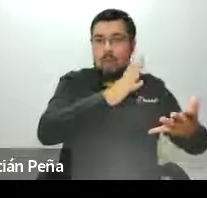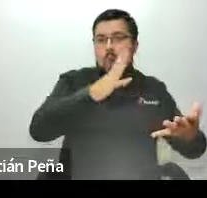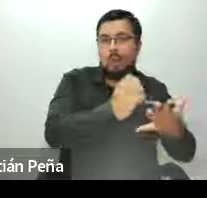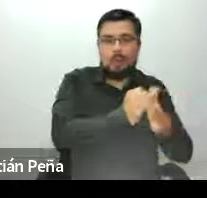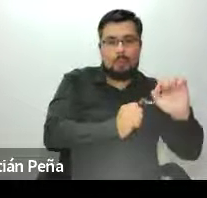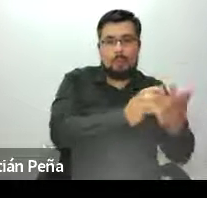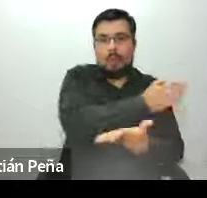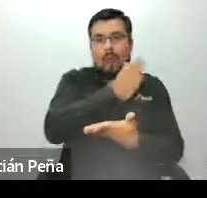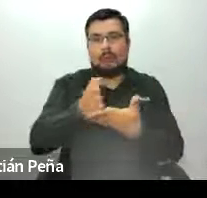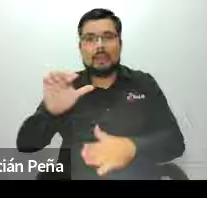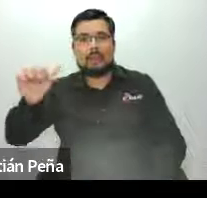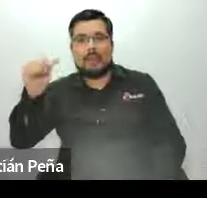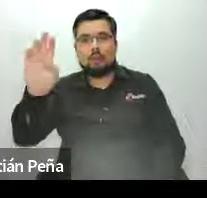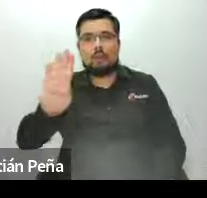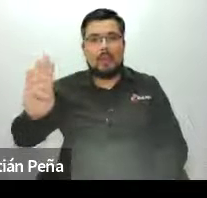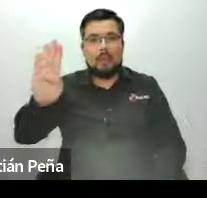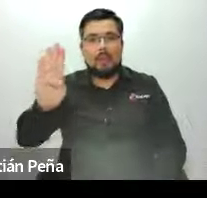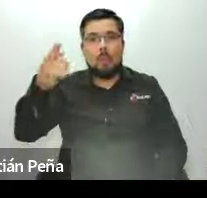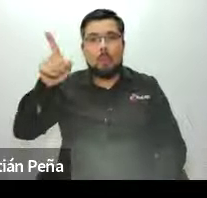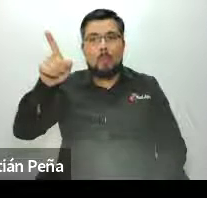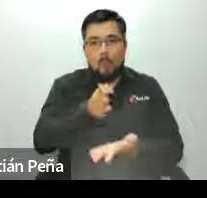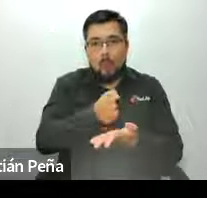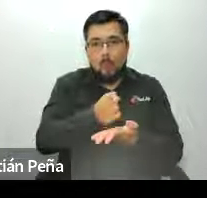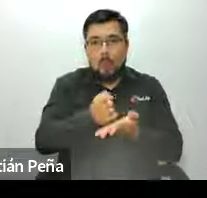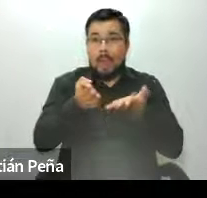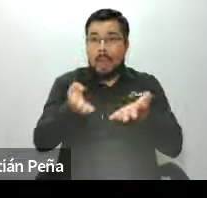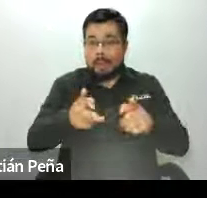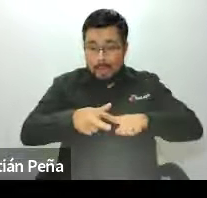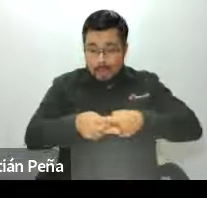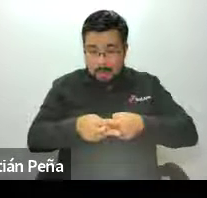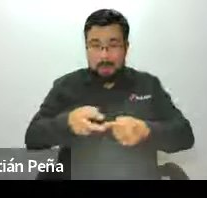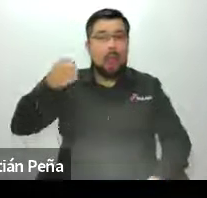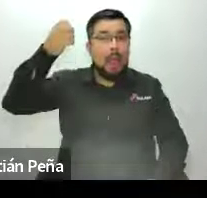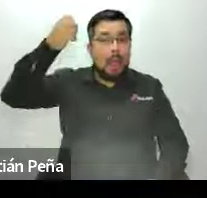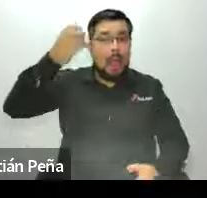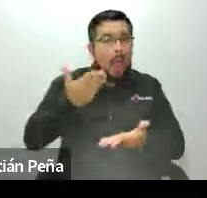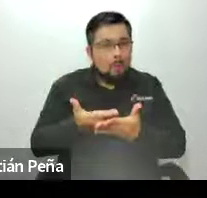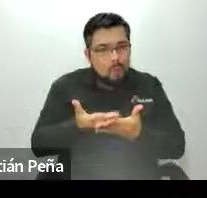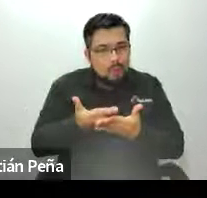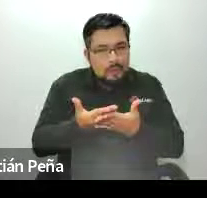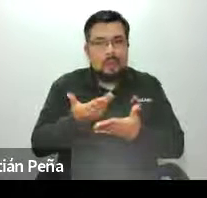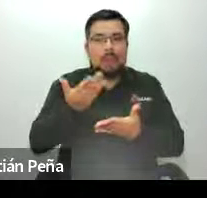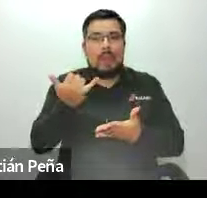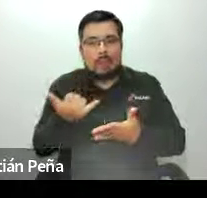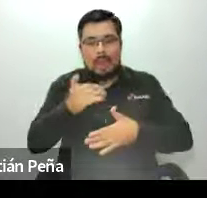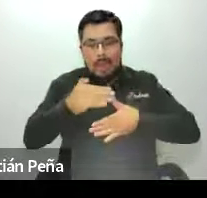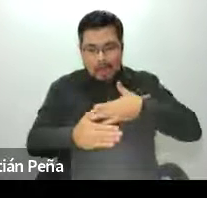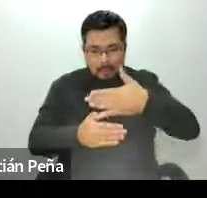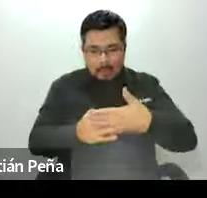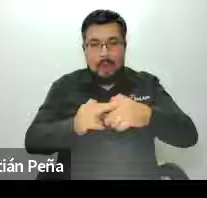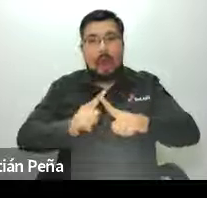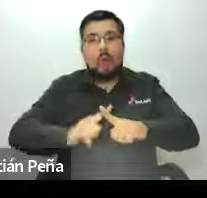sido aprovechar este insumo y avanzar, ¿no? Hacia otros